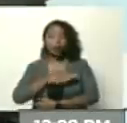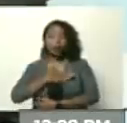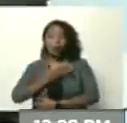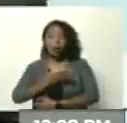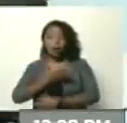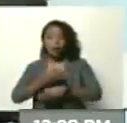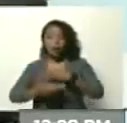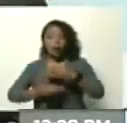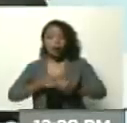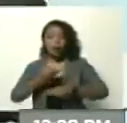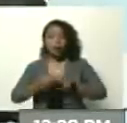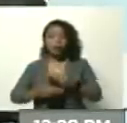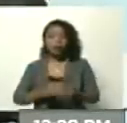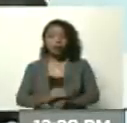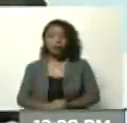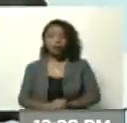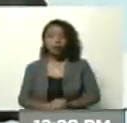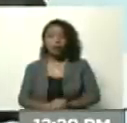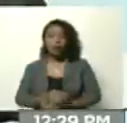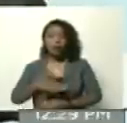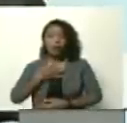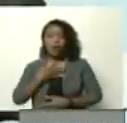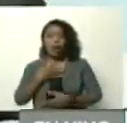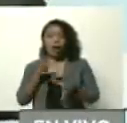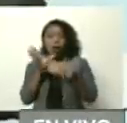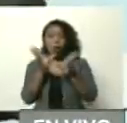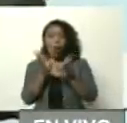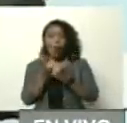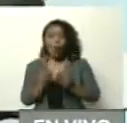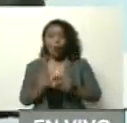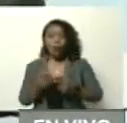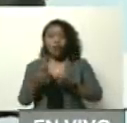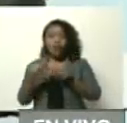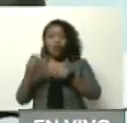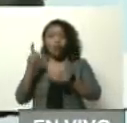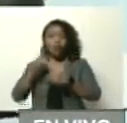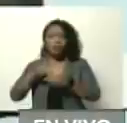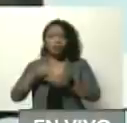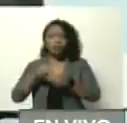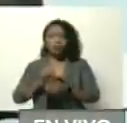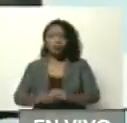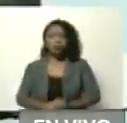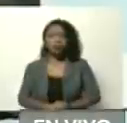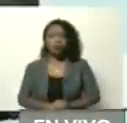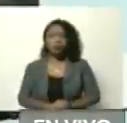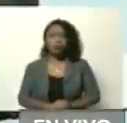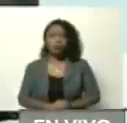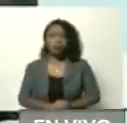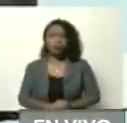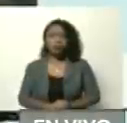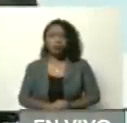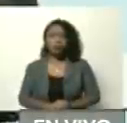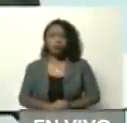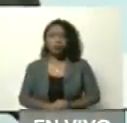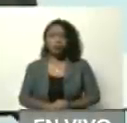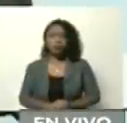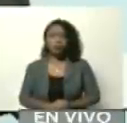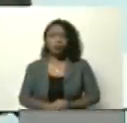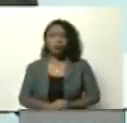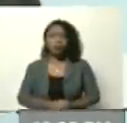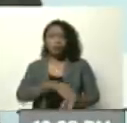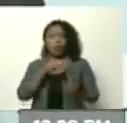generar pon el refinar para tener los combustibles que necesitamos